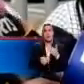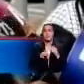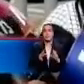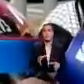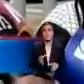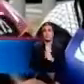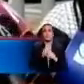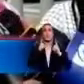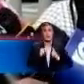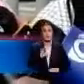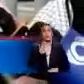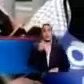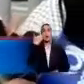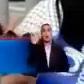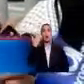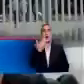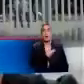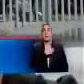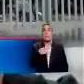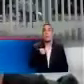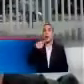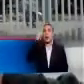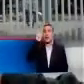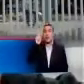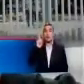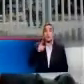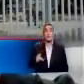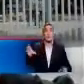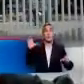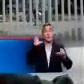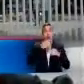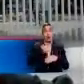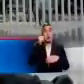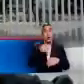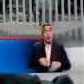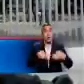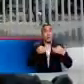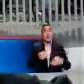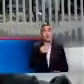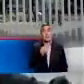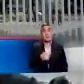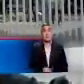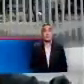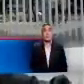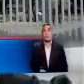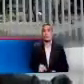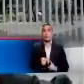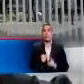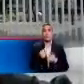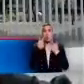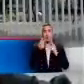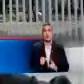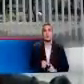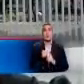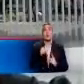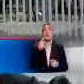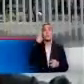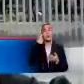recuperación y sanación de nuestro alcalde nuestro líder suscribe anoche por fuentes oficiales cayó en unidades apetecido detuvo